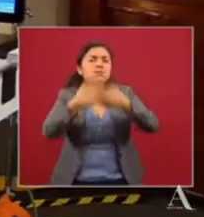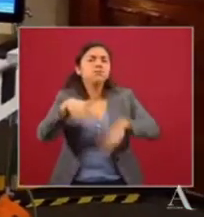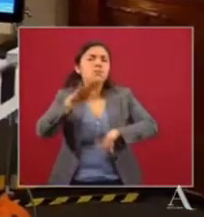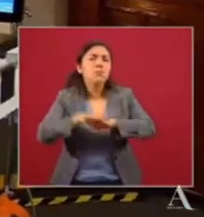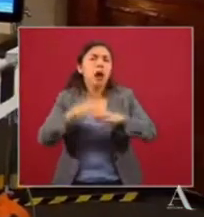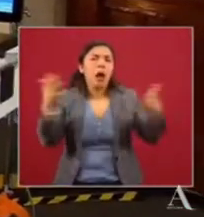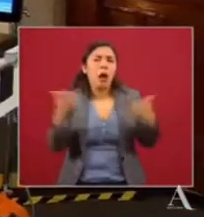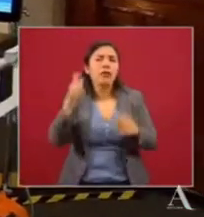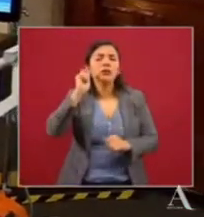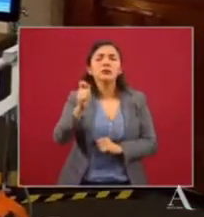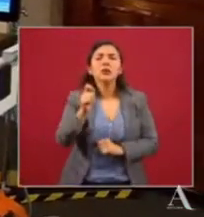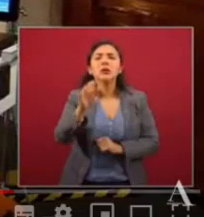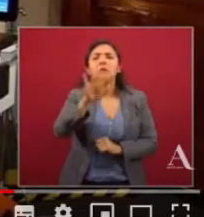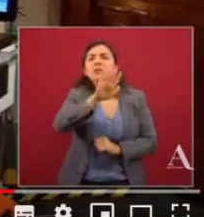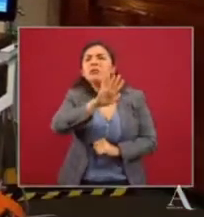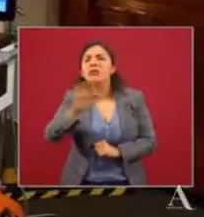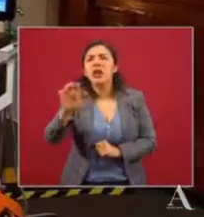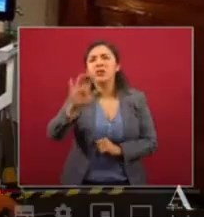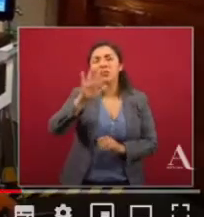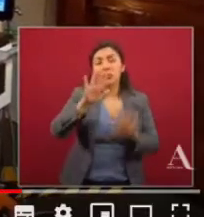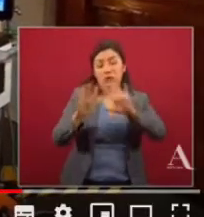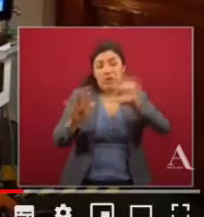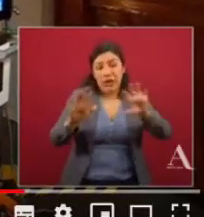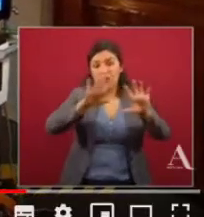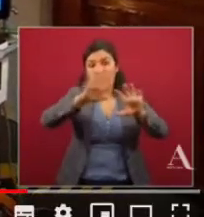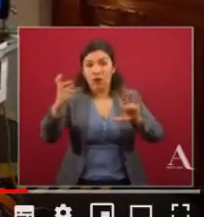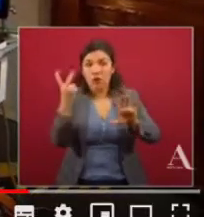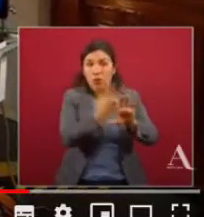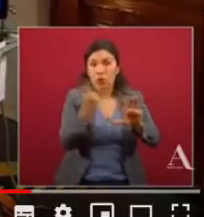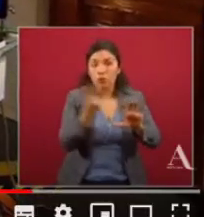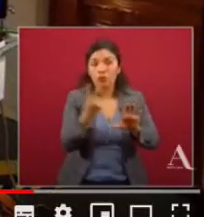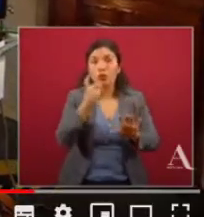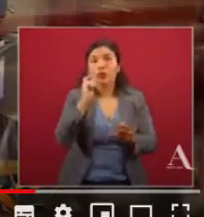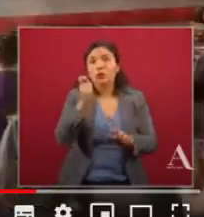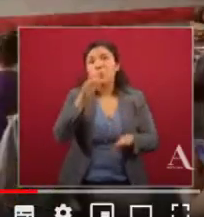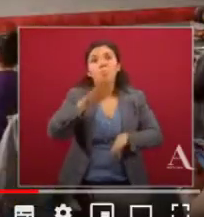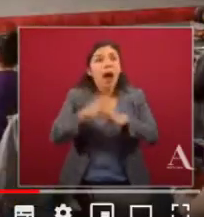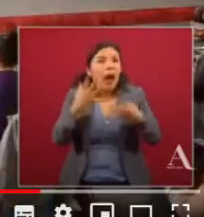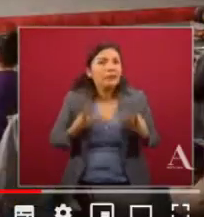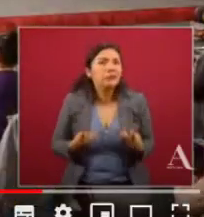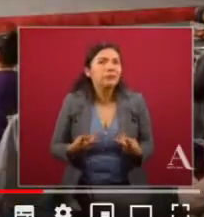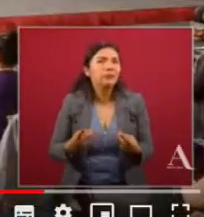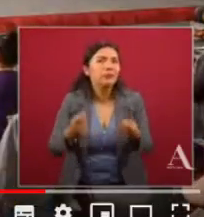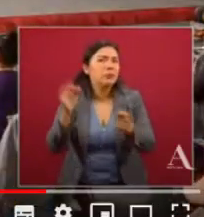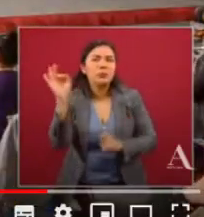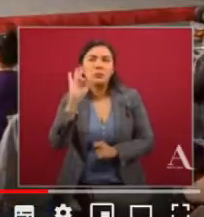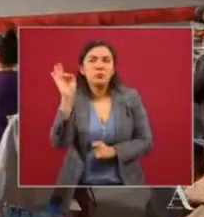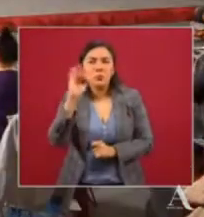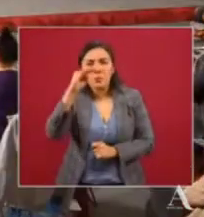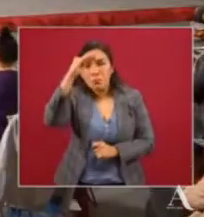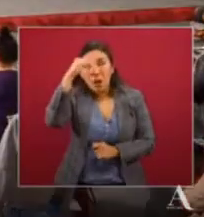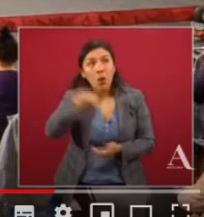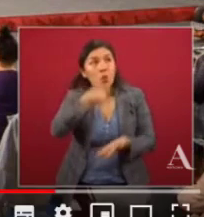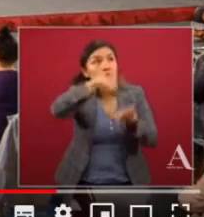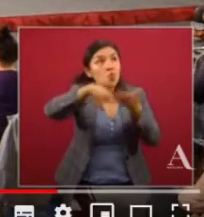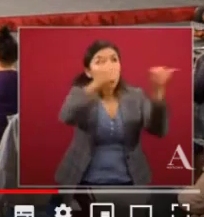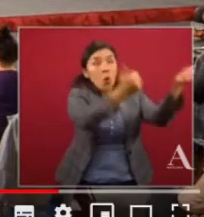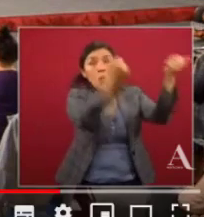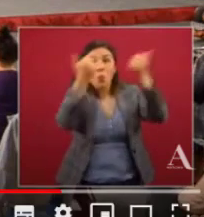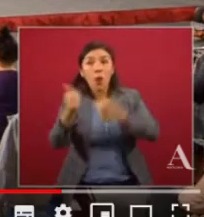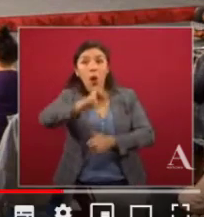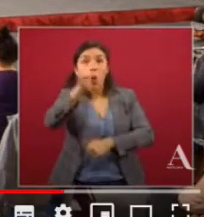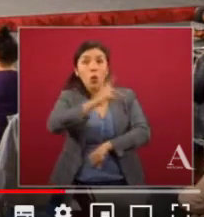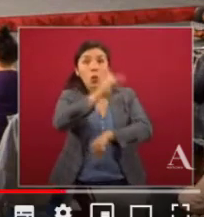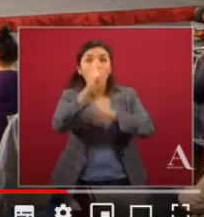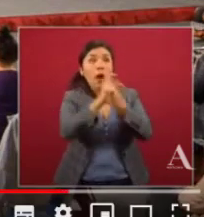son 500 y 500 de cada uno de ellos hubiera costado mucho más adquirirlos en el